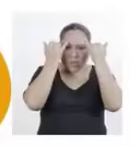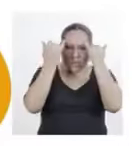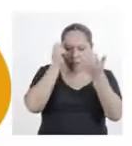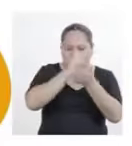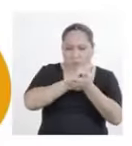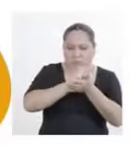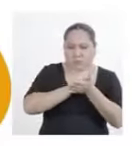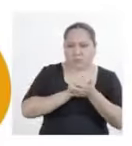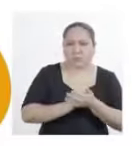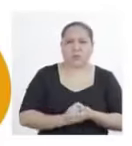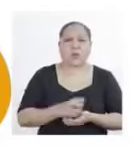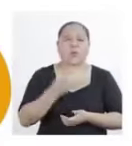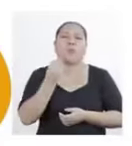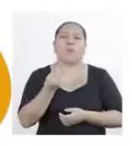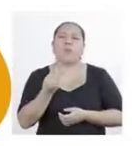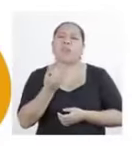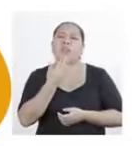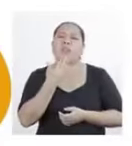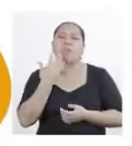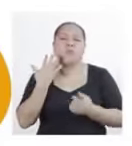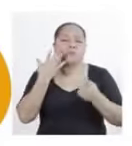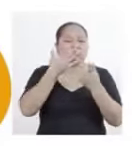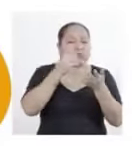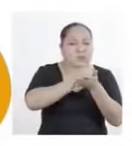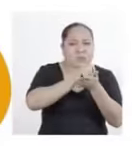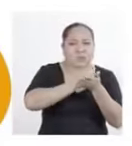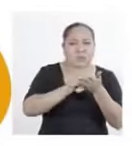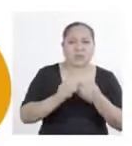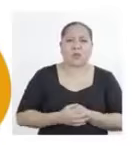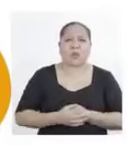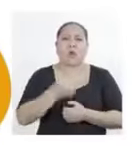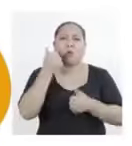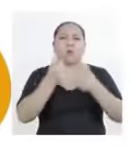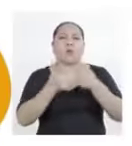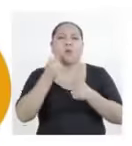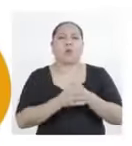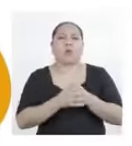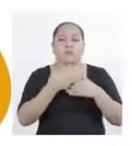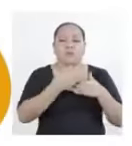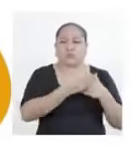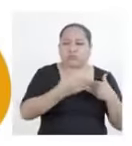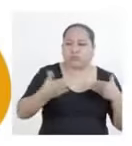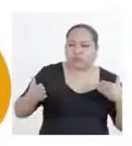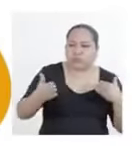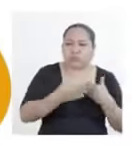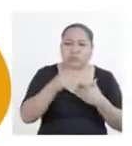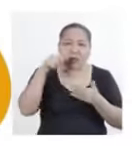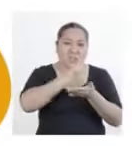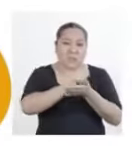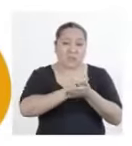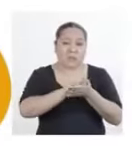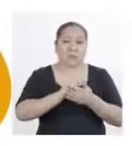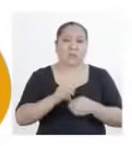¿Con qué intención voy a escribir? ¿Para quién voy a escribir? ¿Qué extensión o duración debe tener el